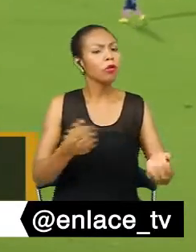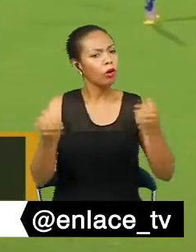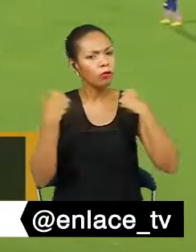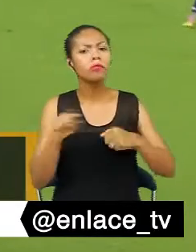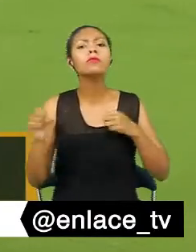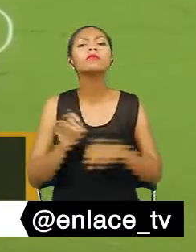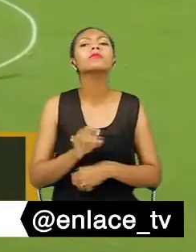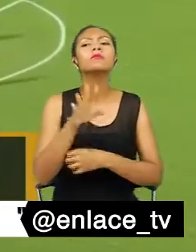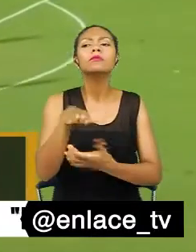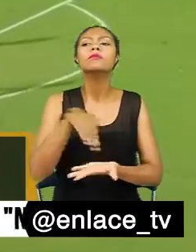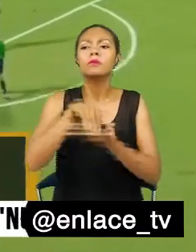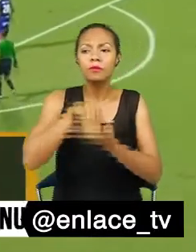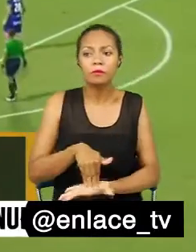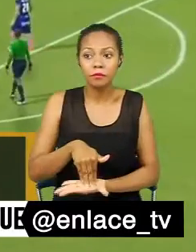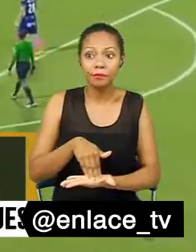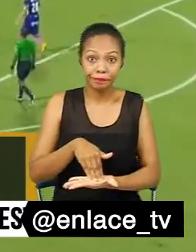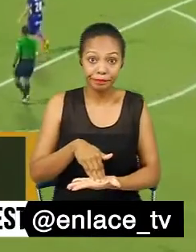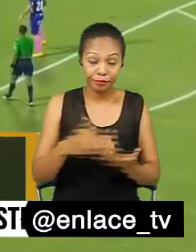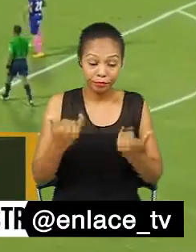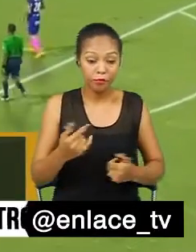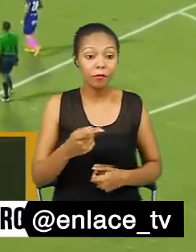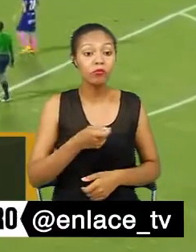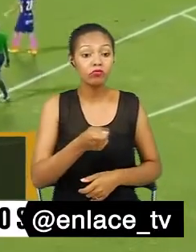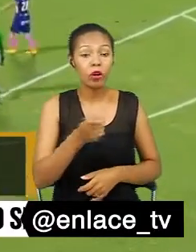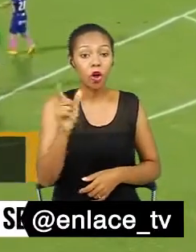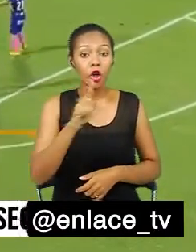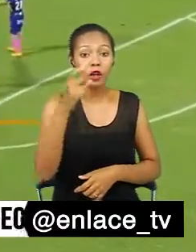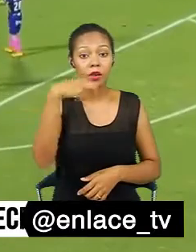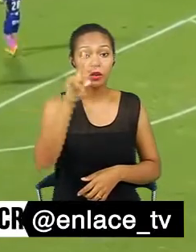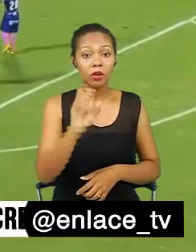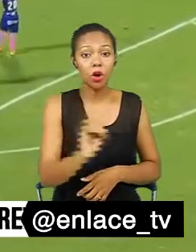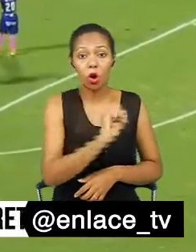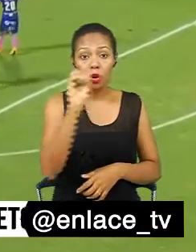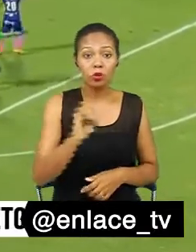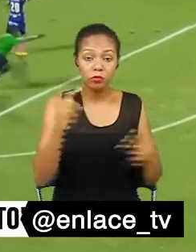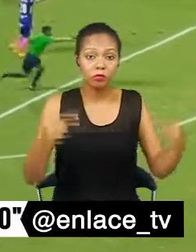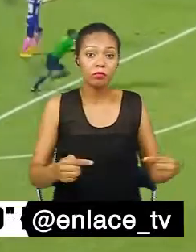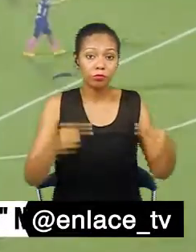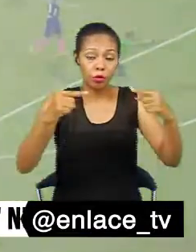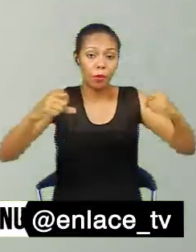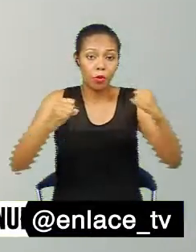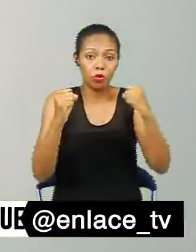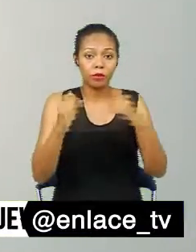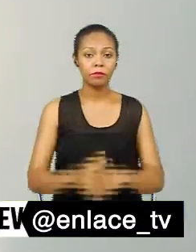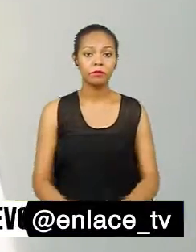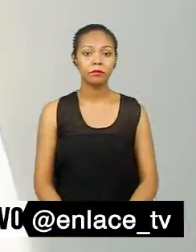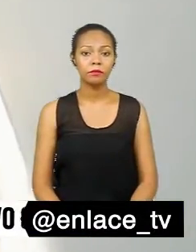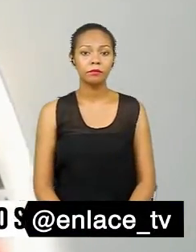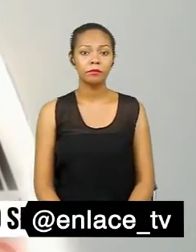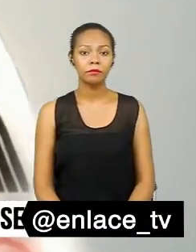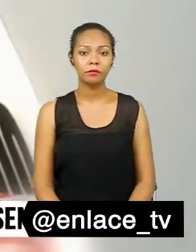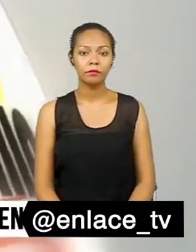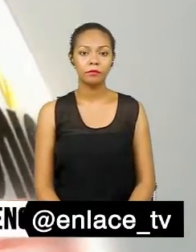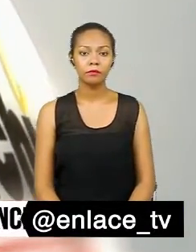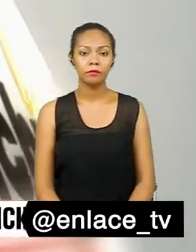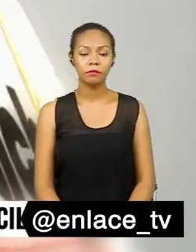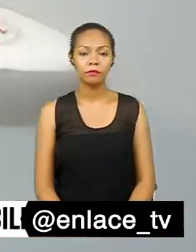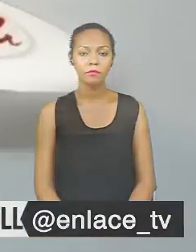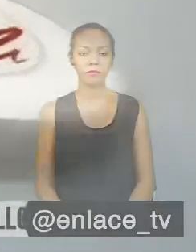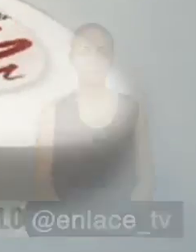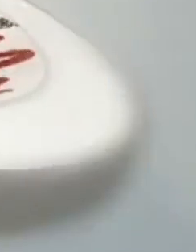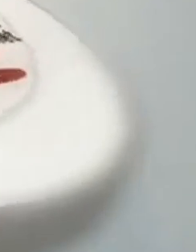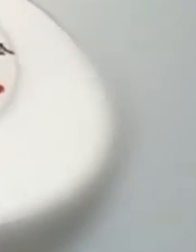Fortaleza, partido que será jugado el lunes 17 de octubre en el Metropolitano de Techo. Hasta aquí los deportes, con el